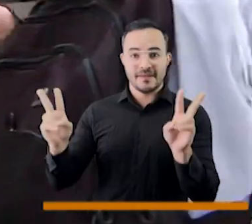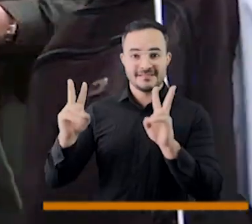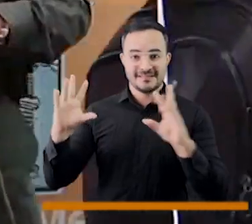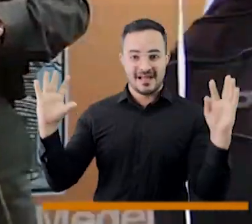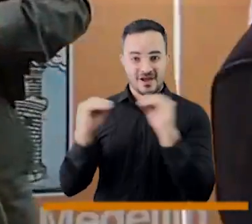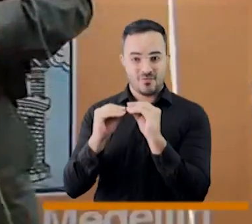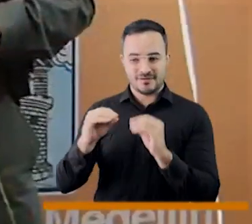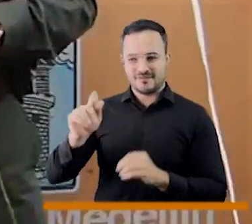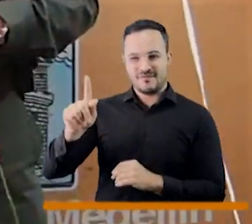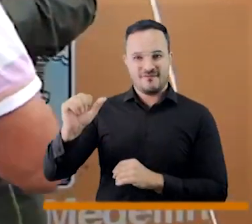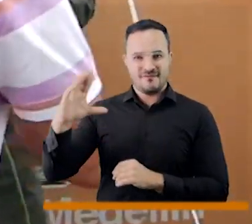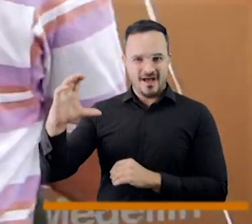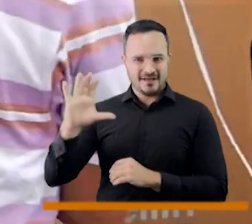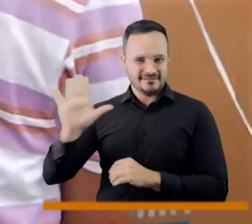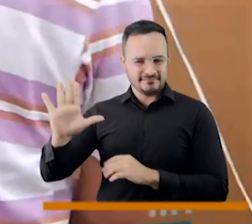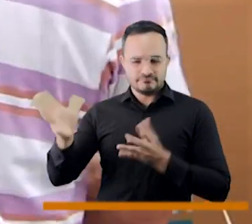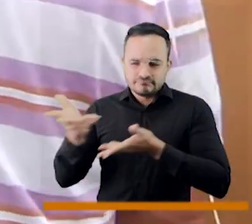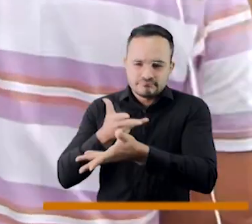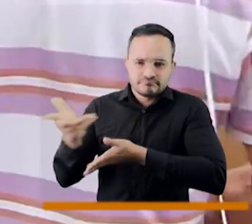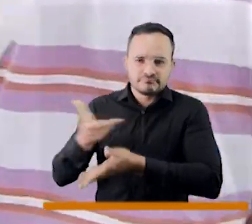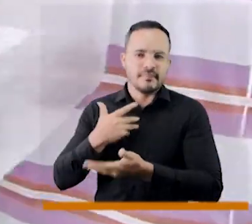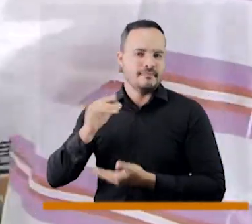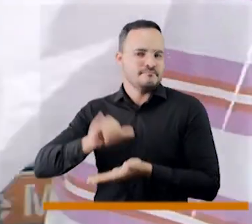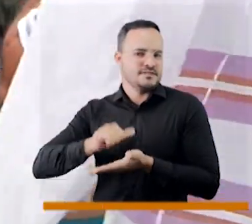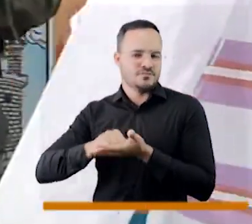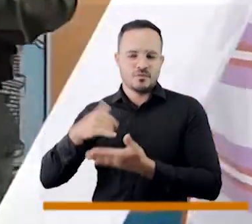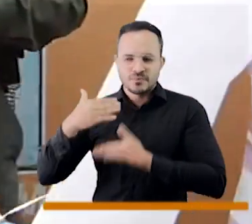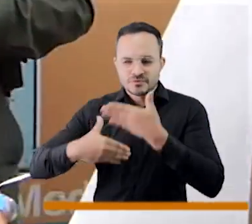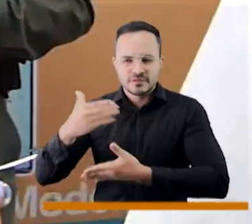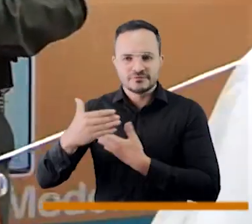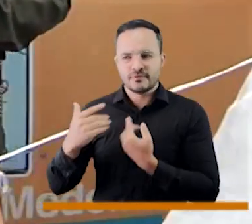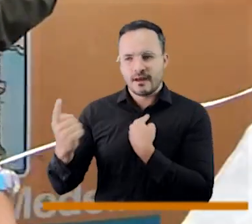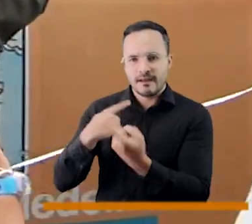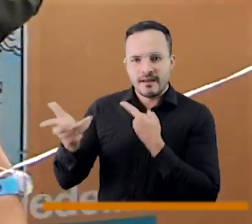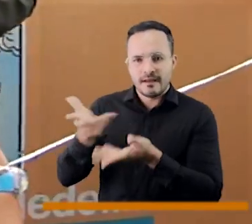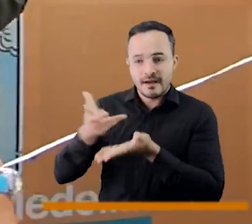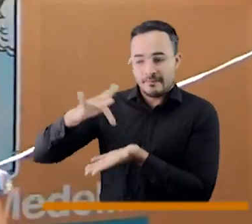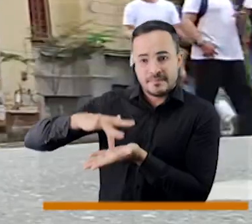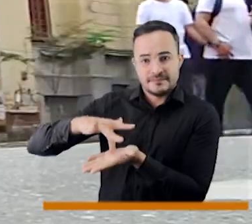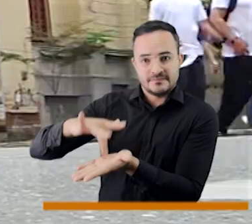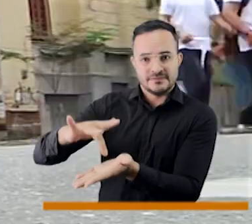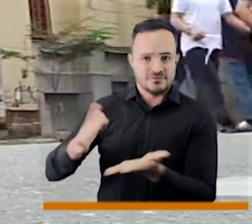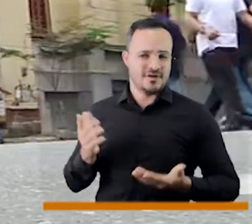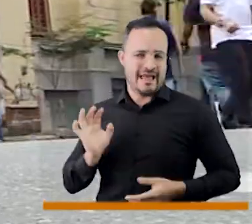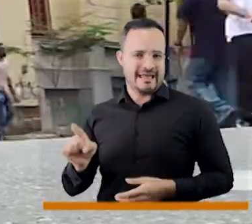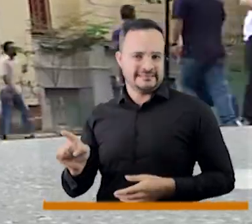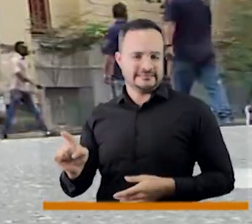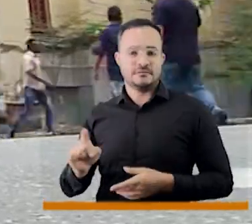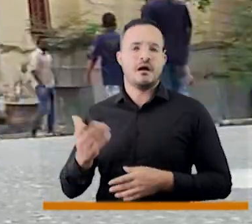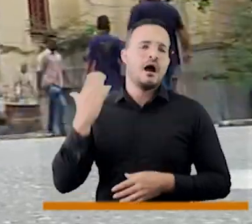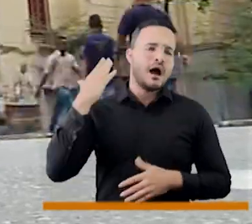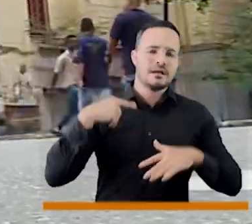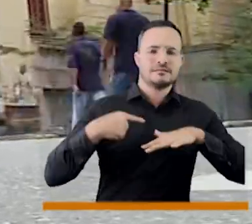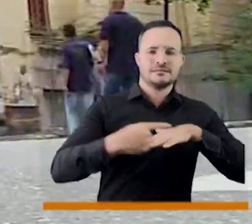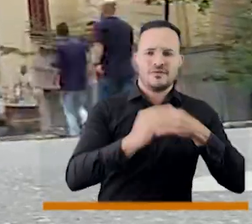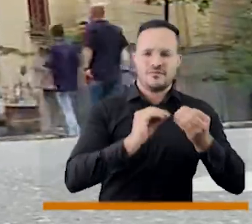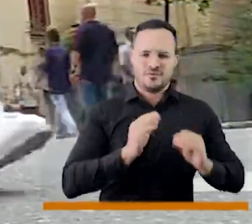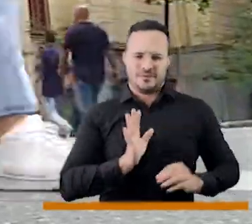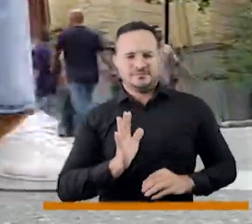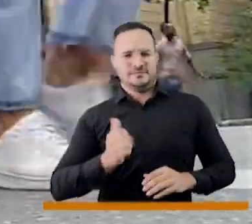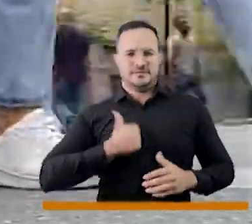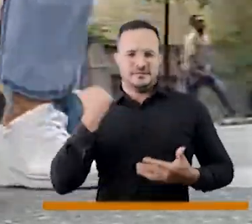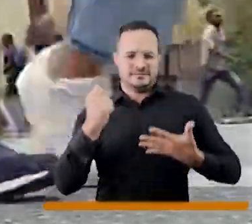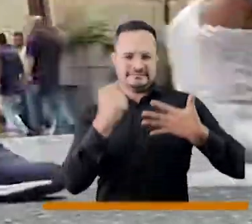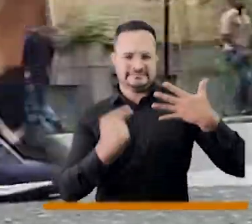FARC habla de eso, de fortalecer los procesos de participación y de pasar de las formas clásicas instrumentales a